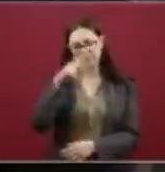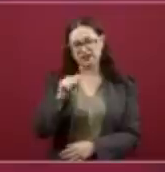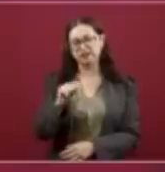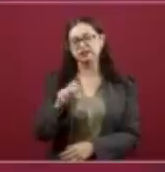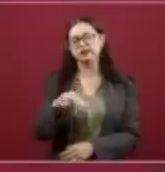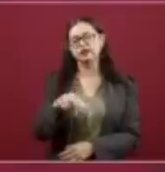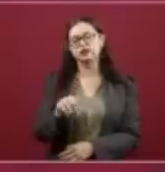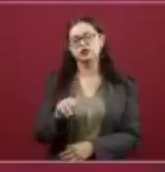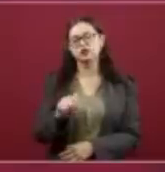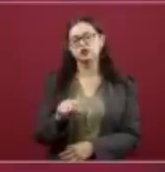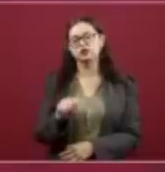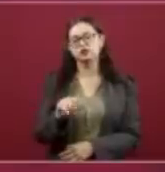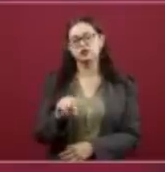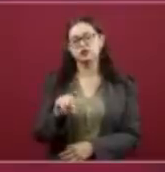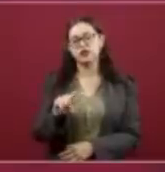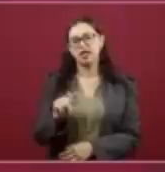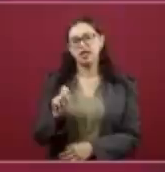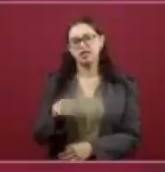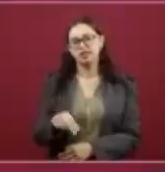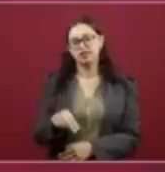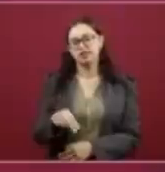Tenochtitlán,